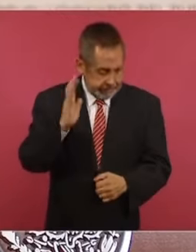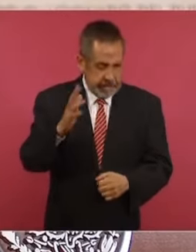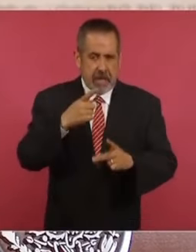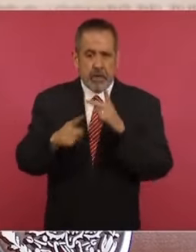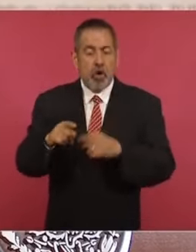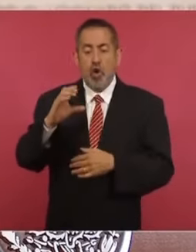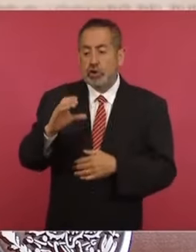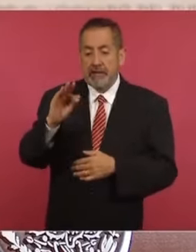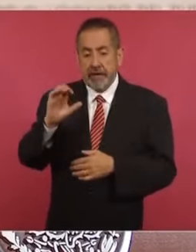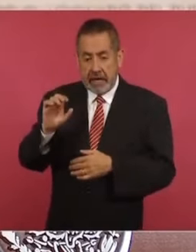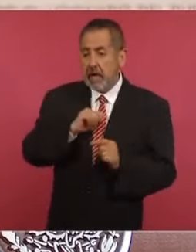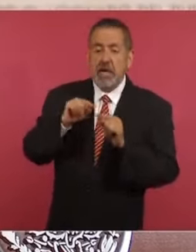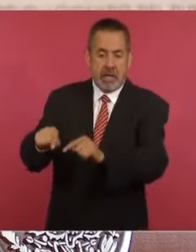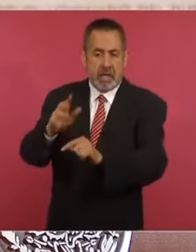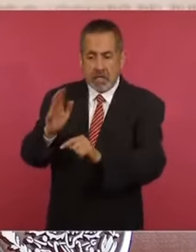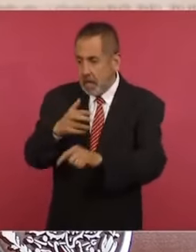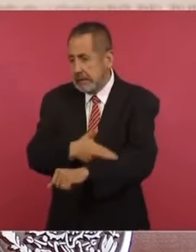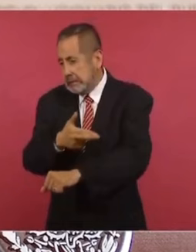la Comisión Federal de Electricidad